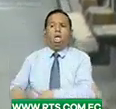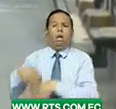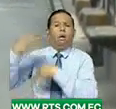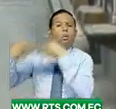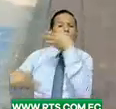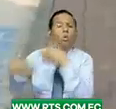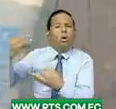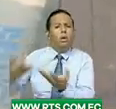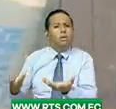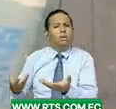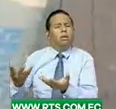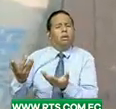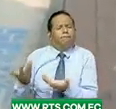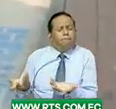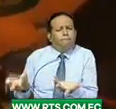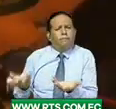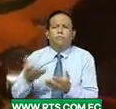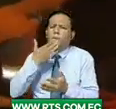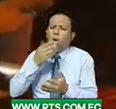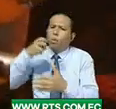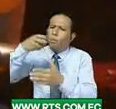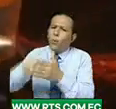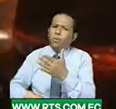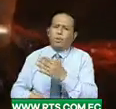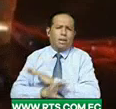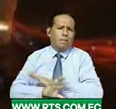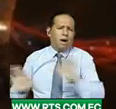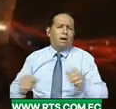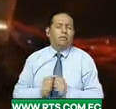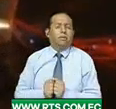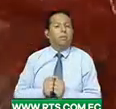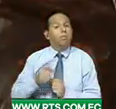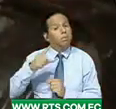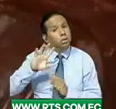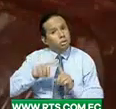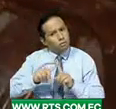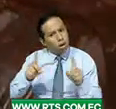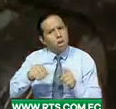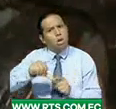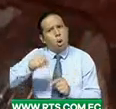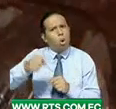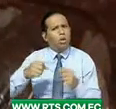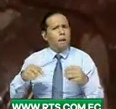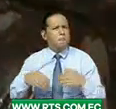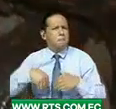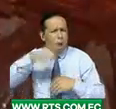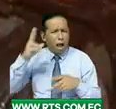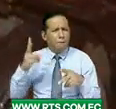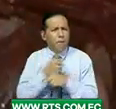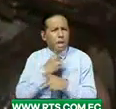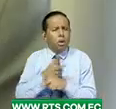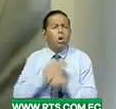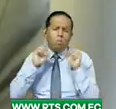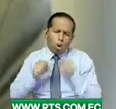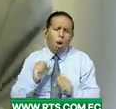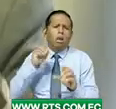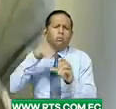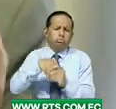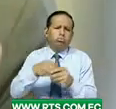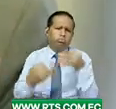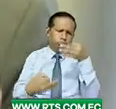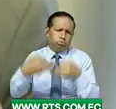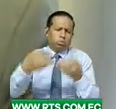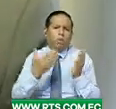que pueden solucionarse con multas. Pero las infracciones graves sí deben seguir un tratamiento judicial. Solo